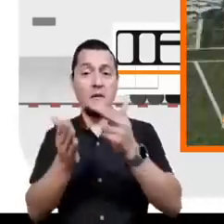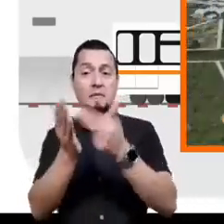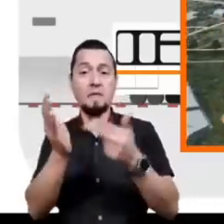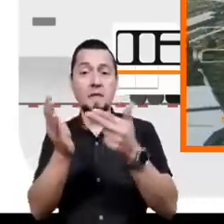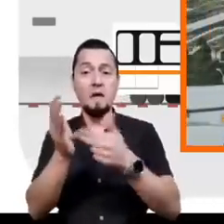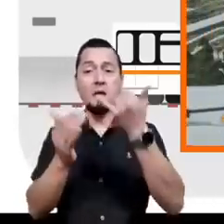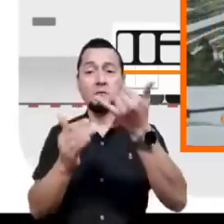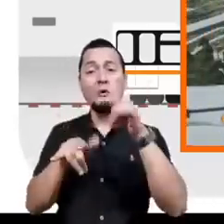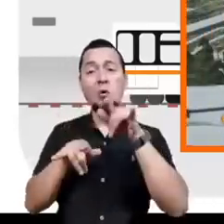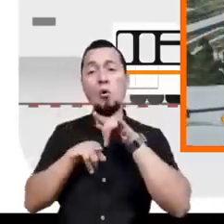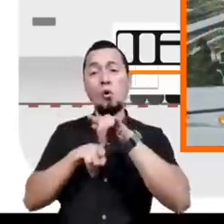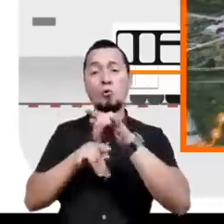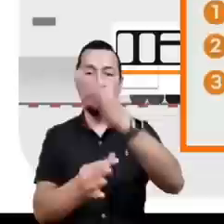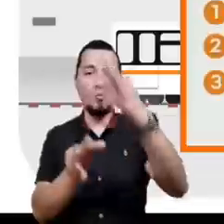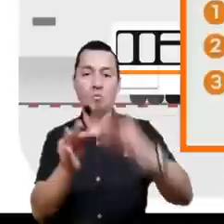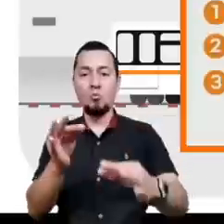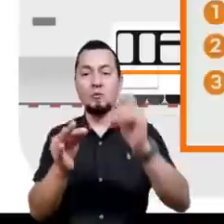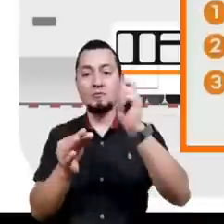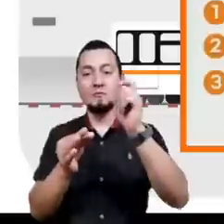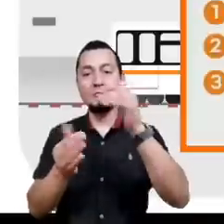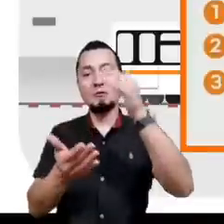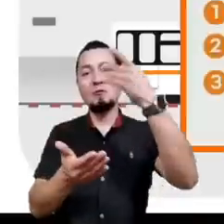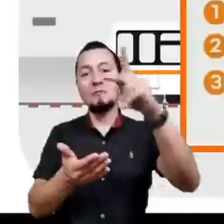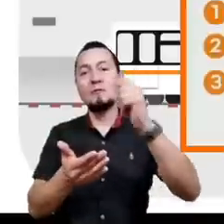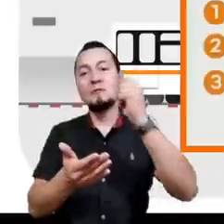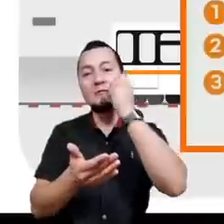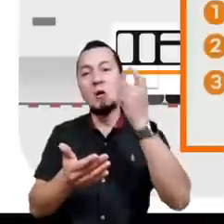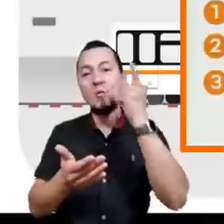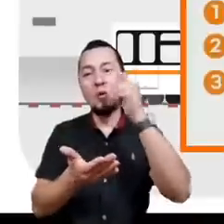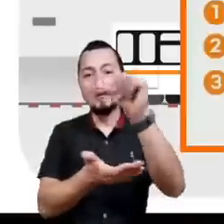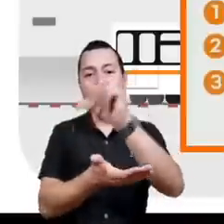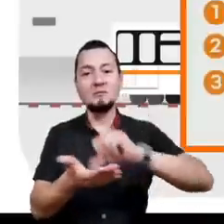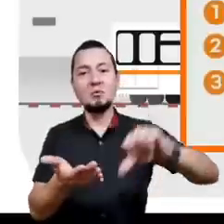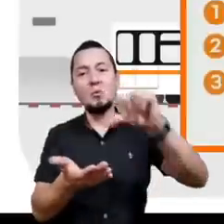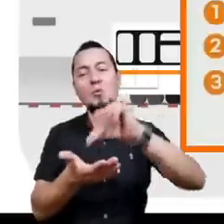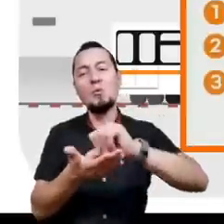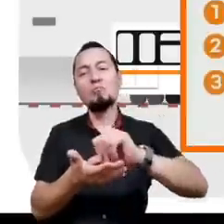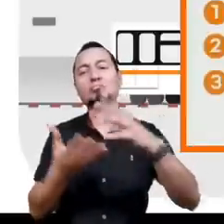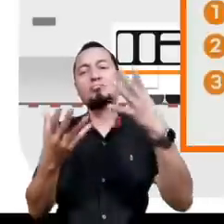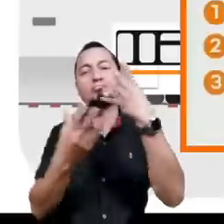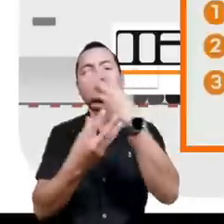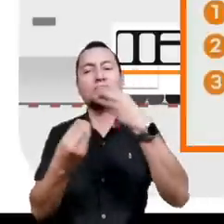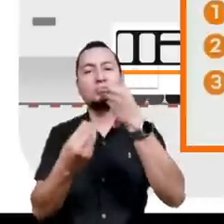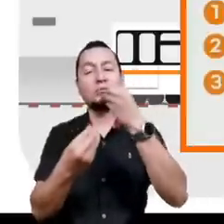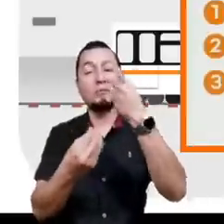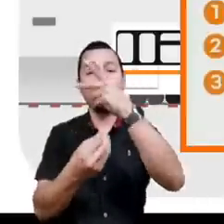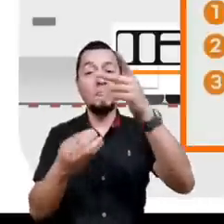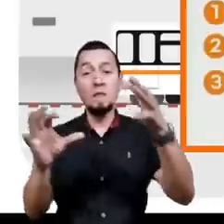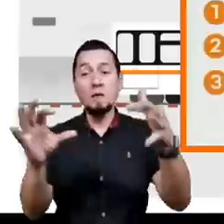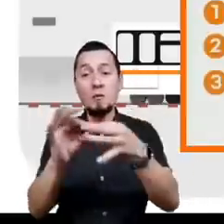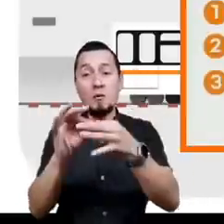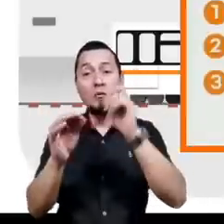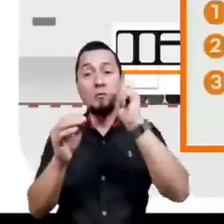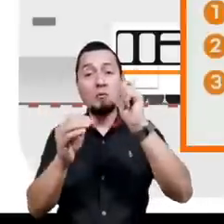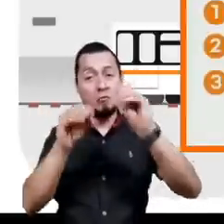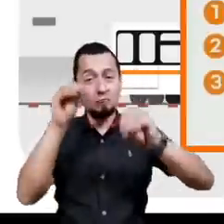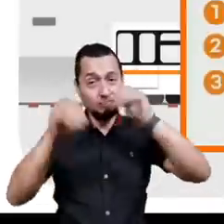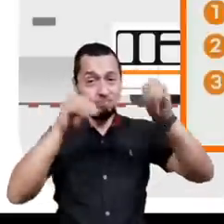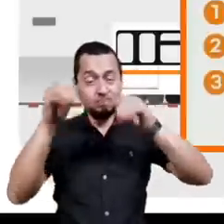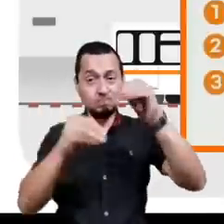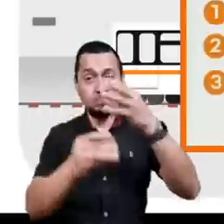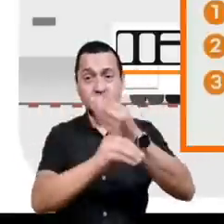5.725 millones de pesos serán invertidos por parte de la empresa constructora Mota